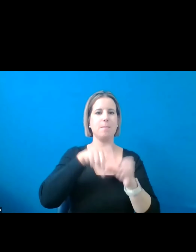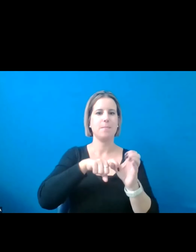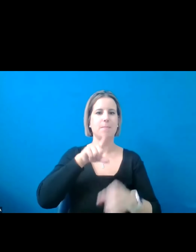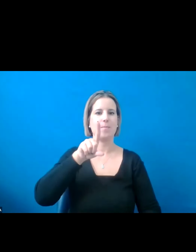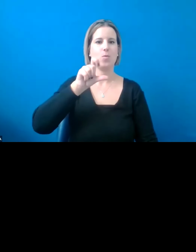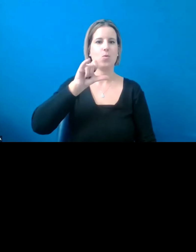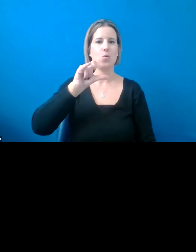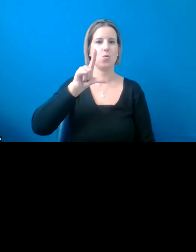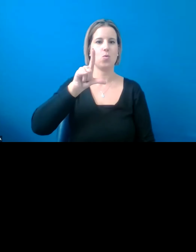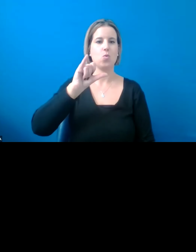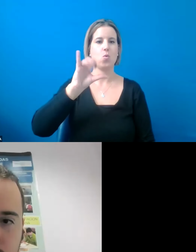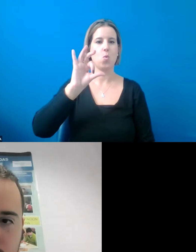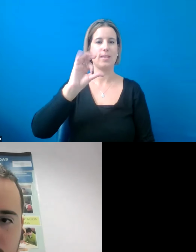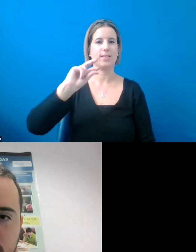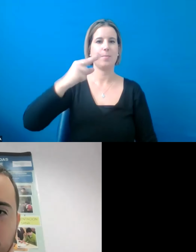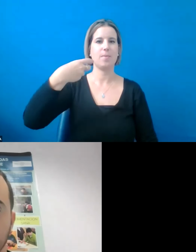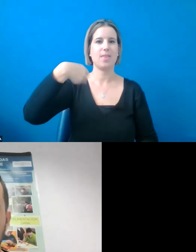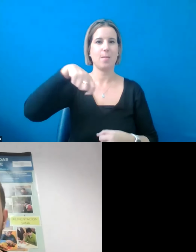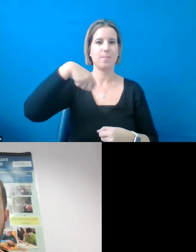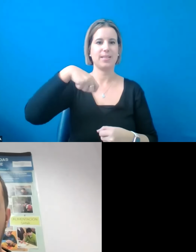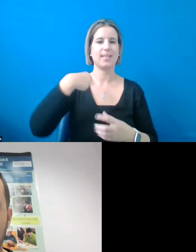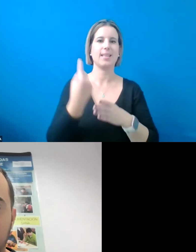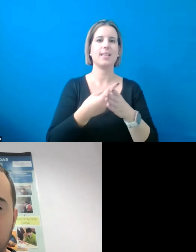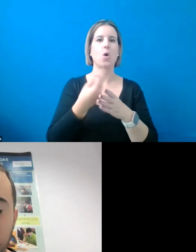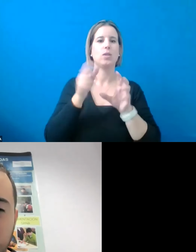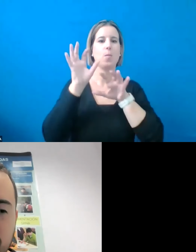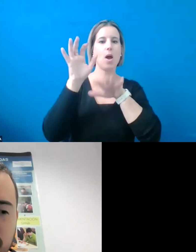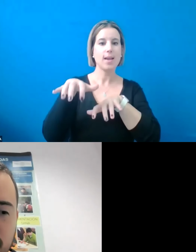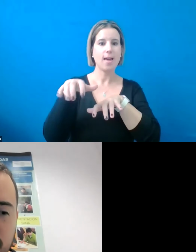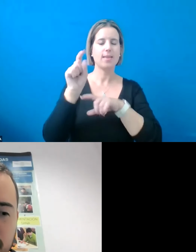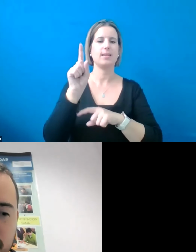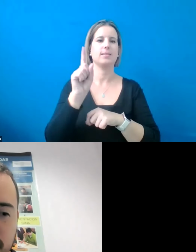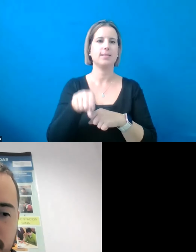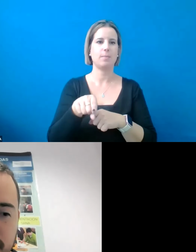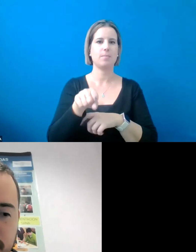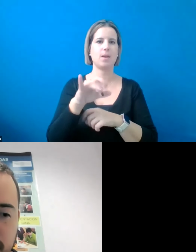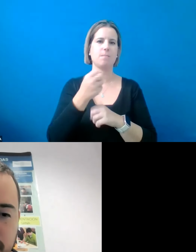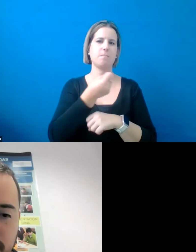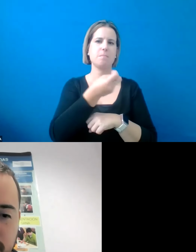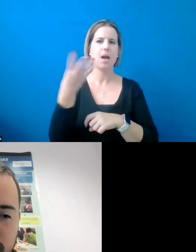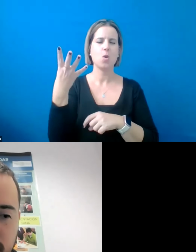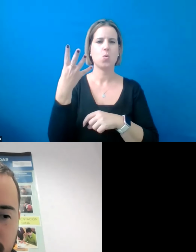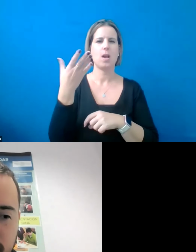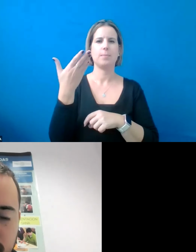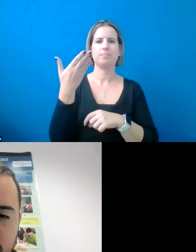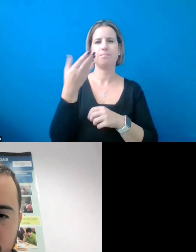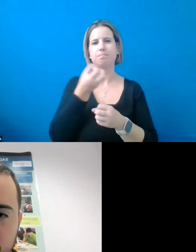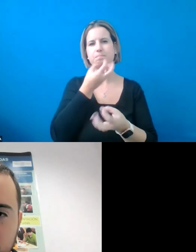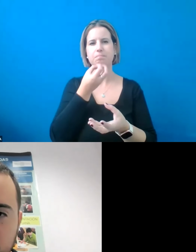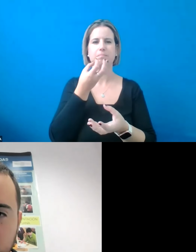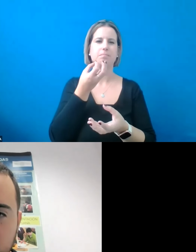Carreras Vacas, él es vicepresidente de Autismo Cádiz y nos trae algunas claves o